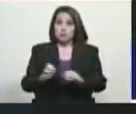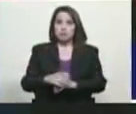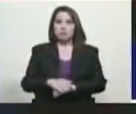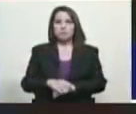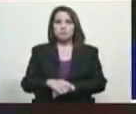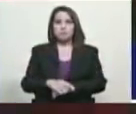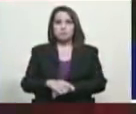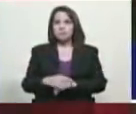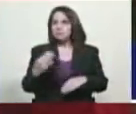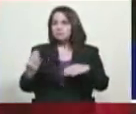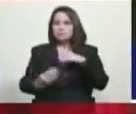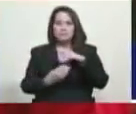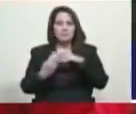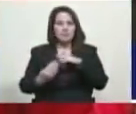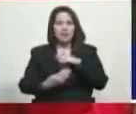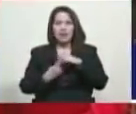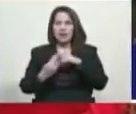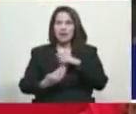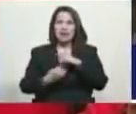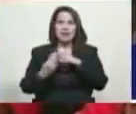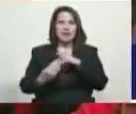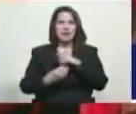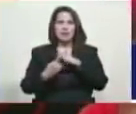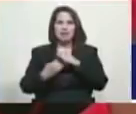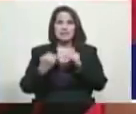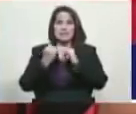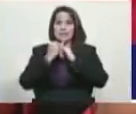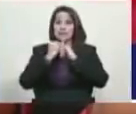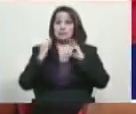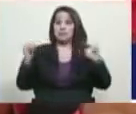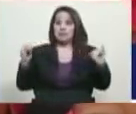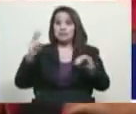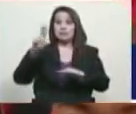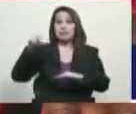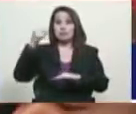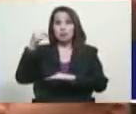es la base de la independencia nacional.